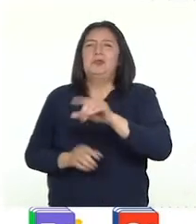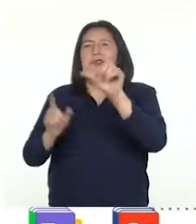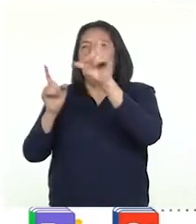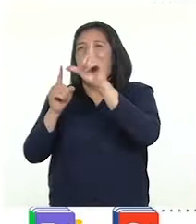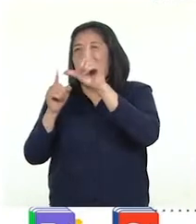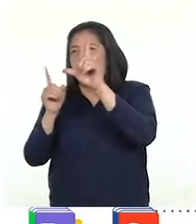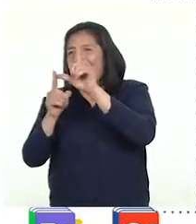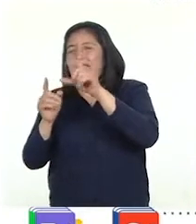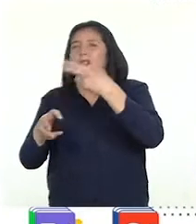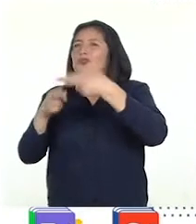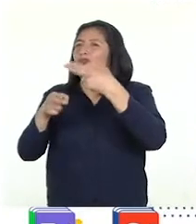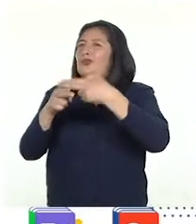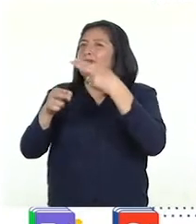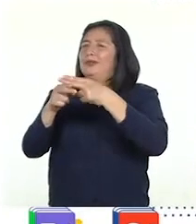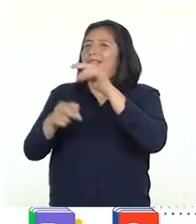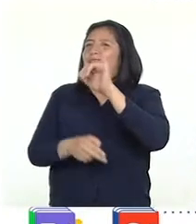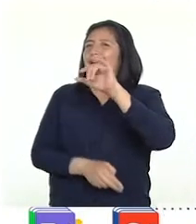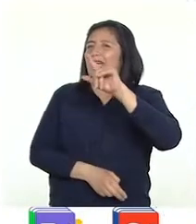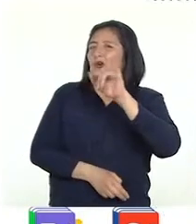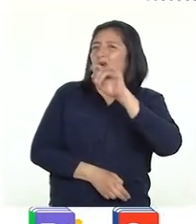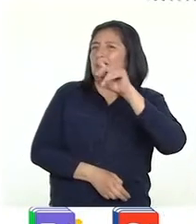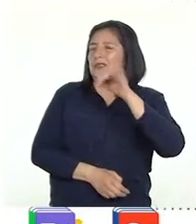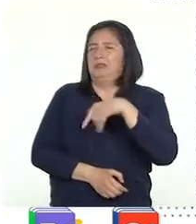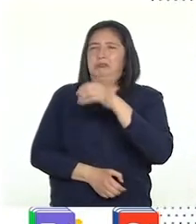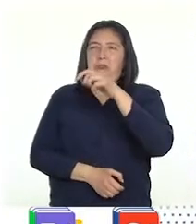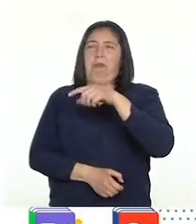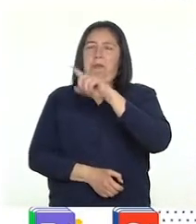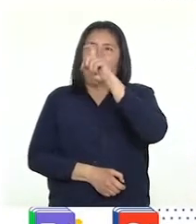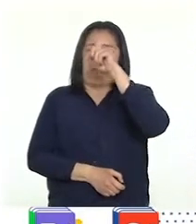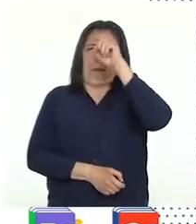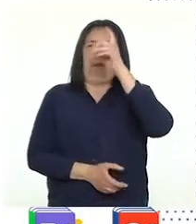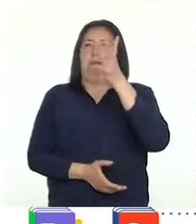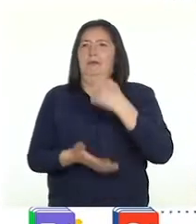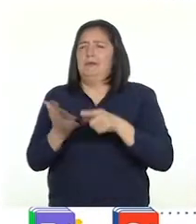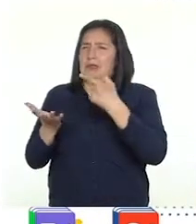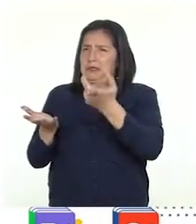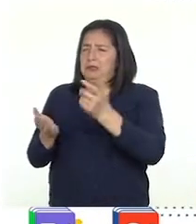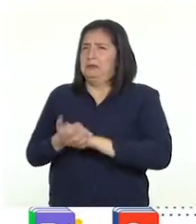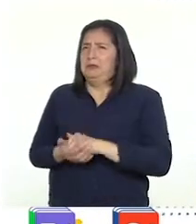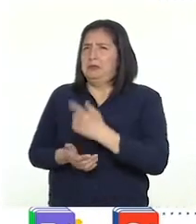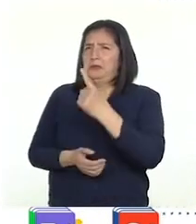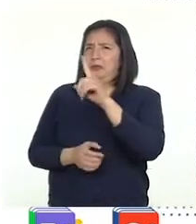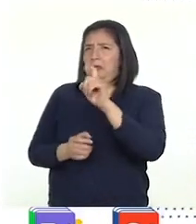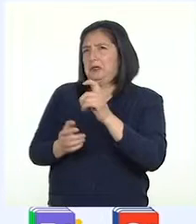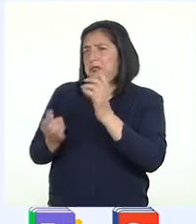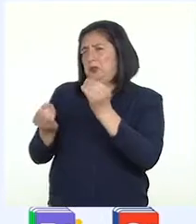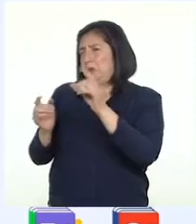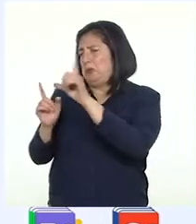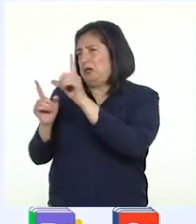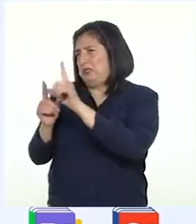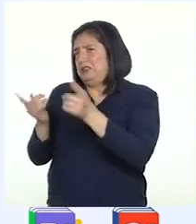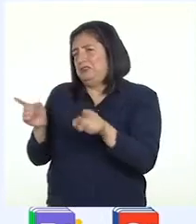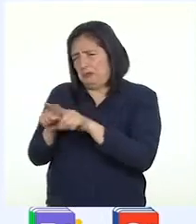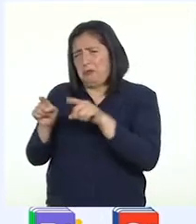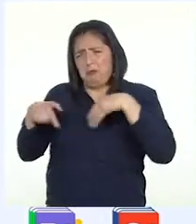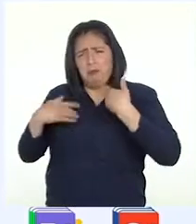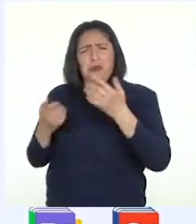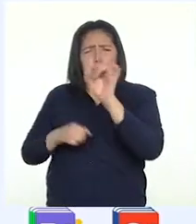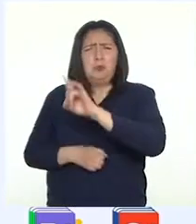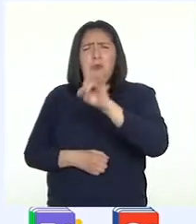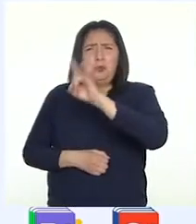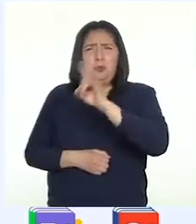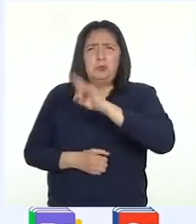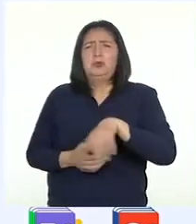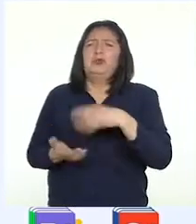letras a las que llamamos incógnitas. Pero no es imprescindible usar X o letras. También puedes